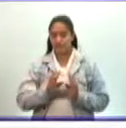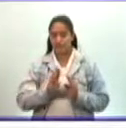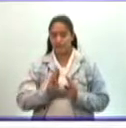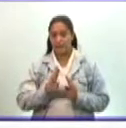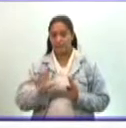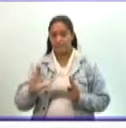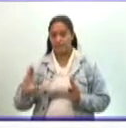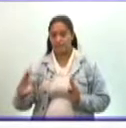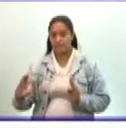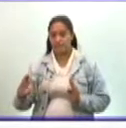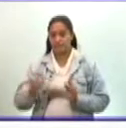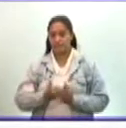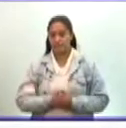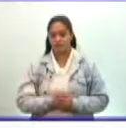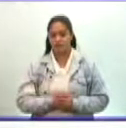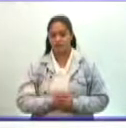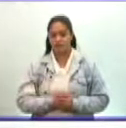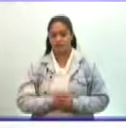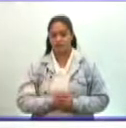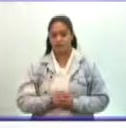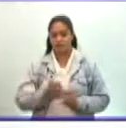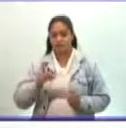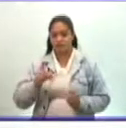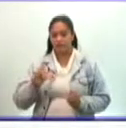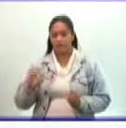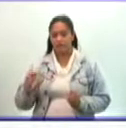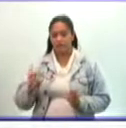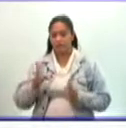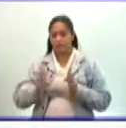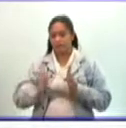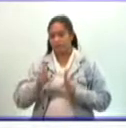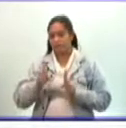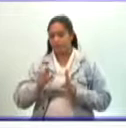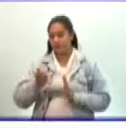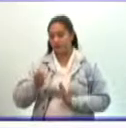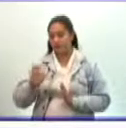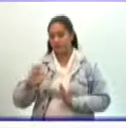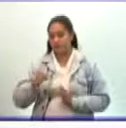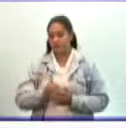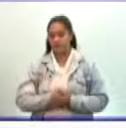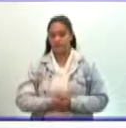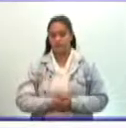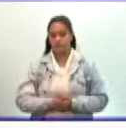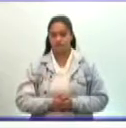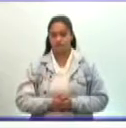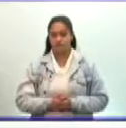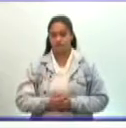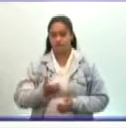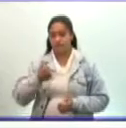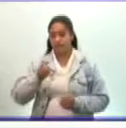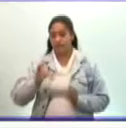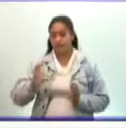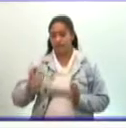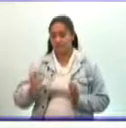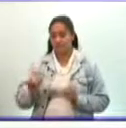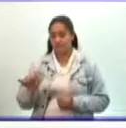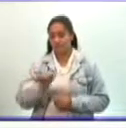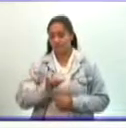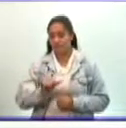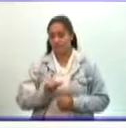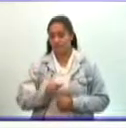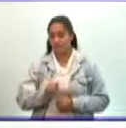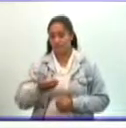el segmento DE es paralelo al segmento AC, que el segmento AC es igual al segmento